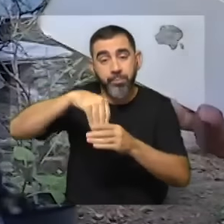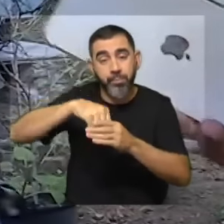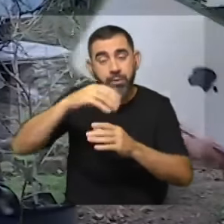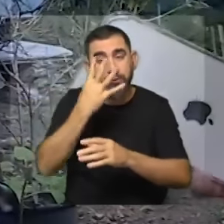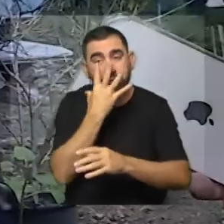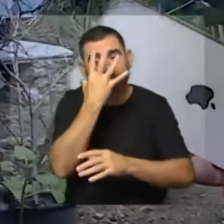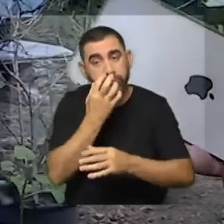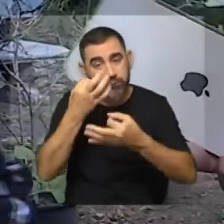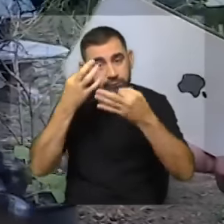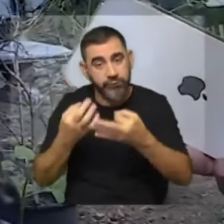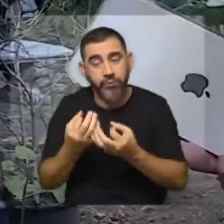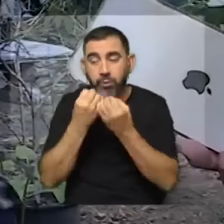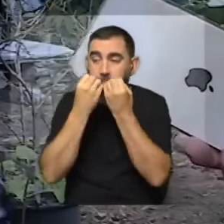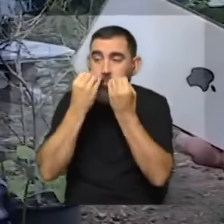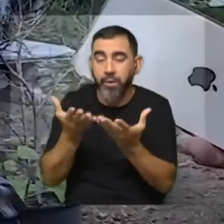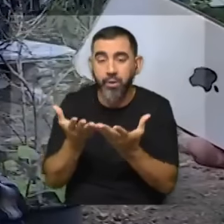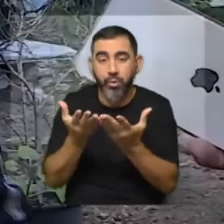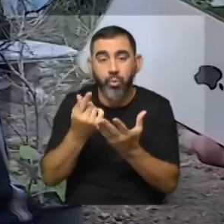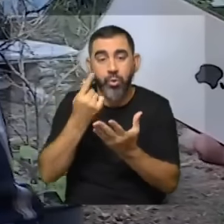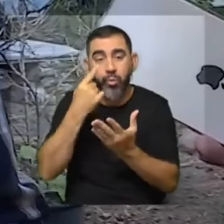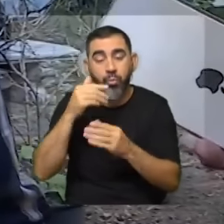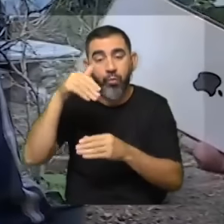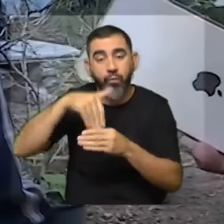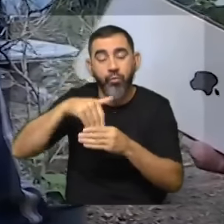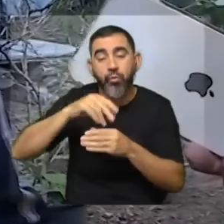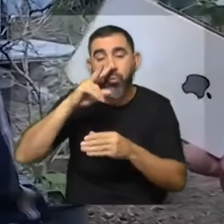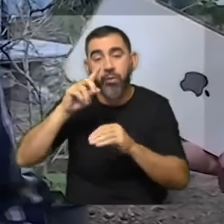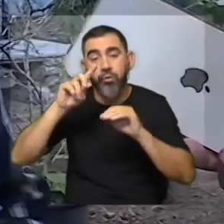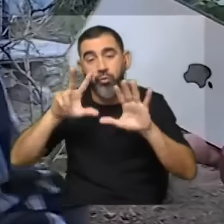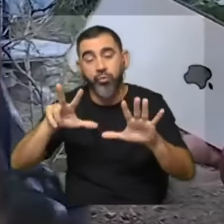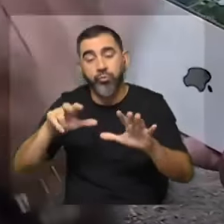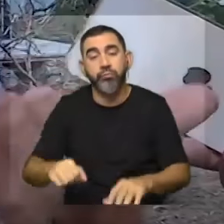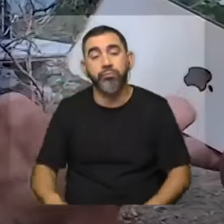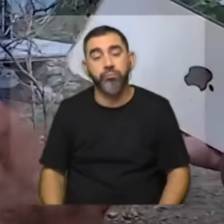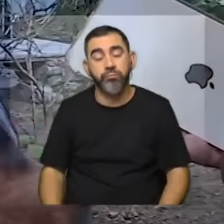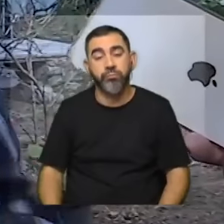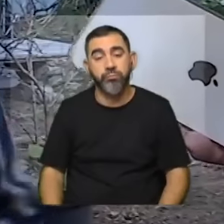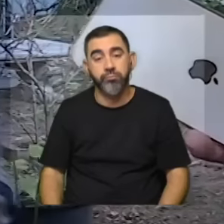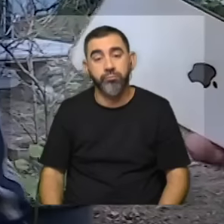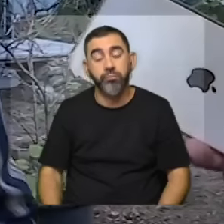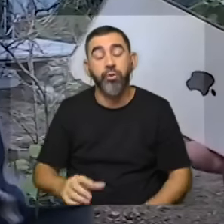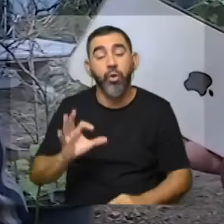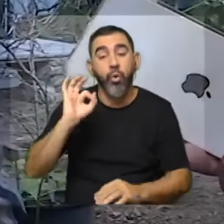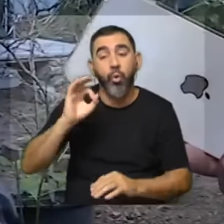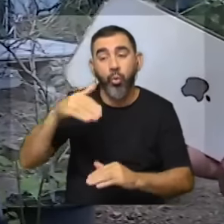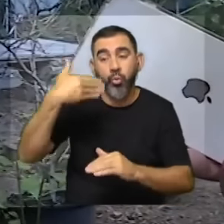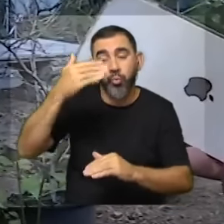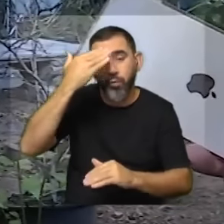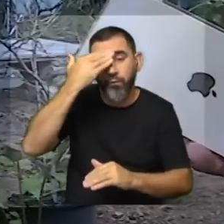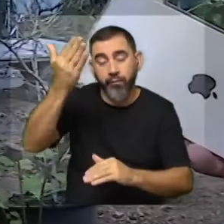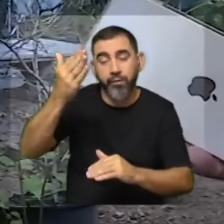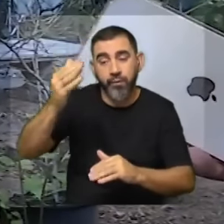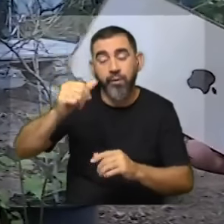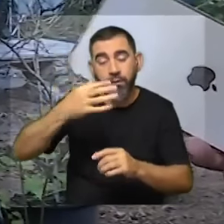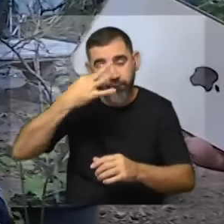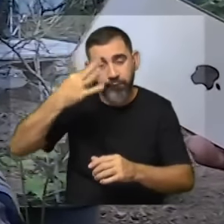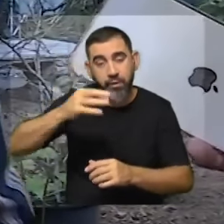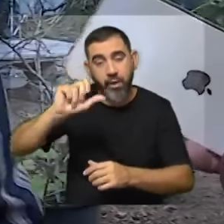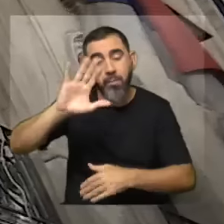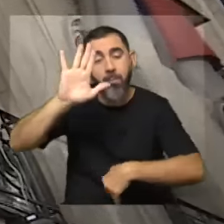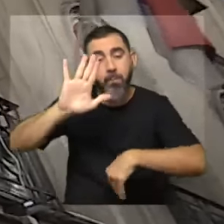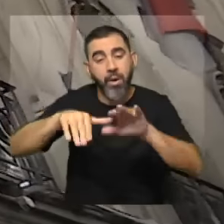seriedad mejorar los guarismos de la elección de 2018 y dejar de c octubre al frente amplio en condiciones de efectivamente Construir